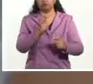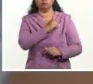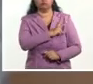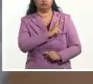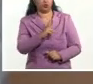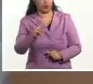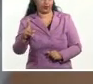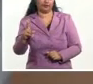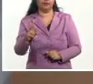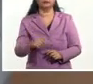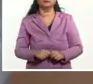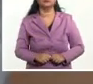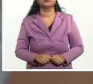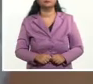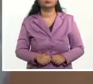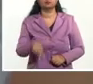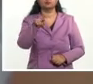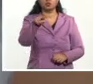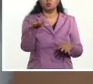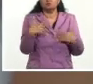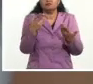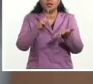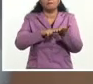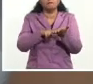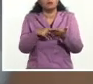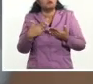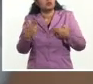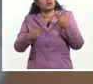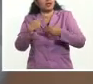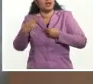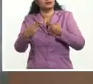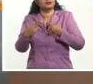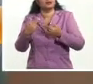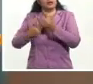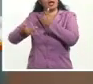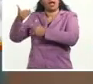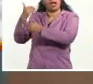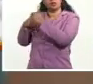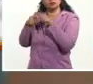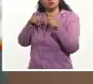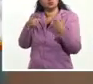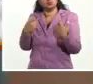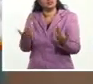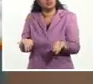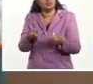¿Y usted qué aportó a la Federación de Mujeres Cubanas? Bueno, lo que necesitaron,